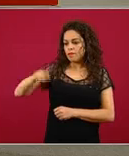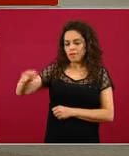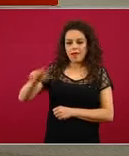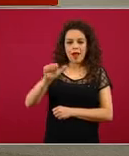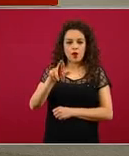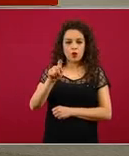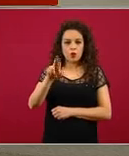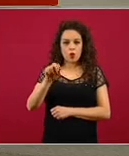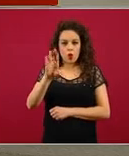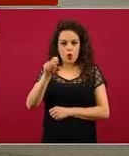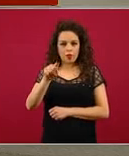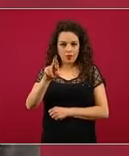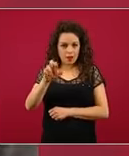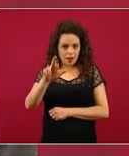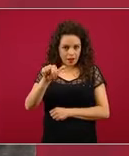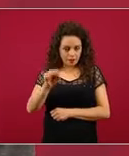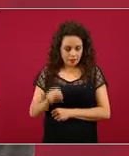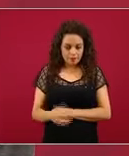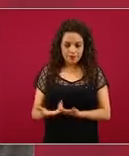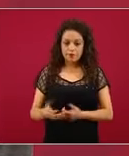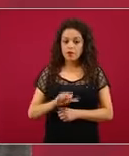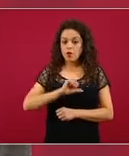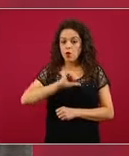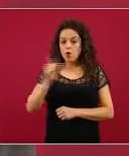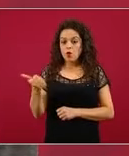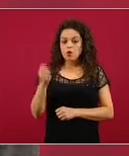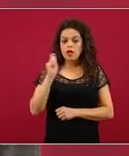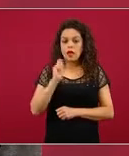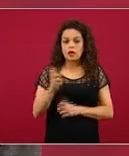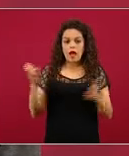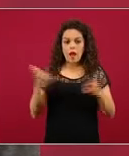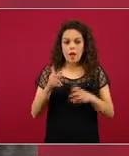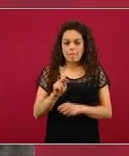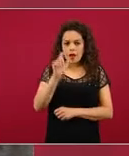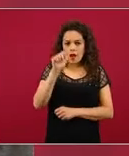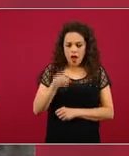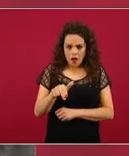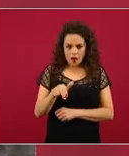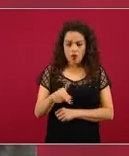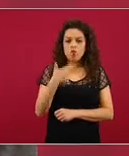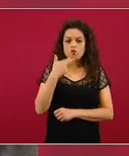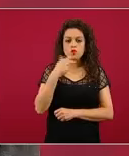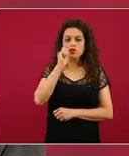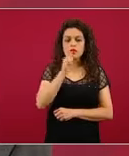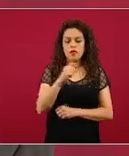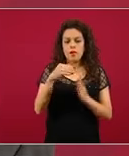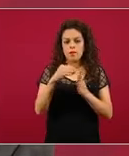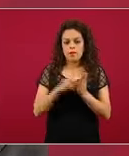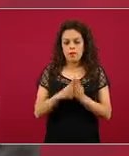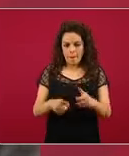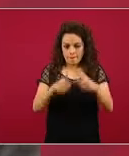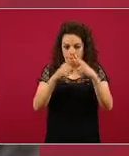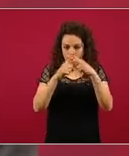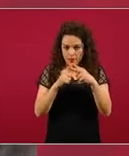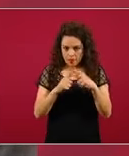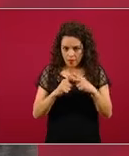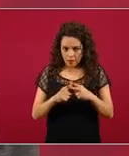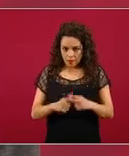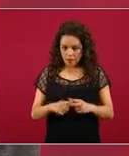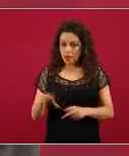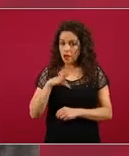Página. Entre otros recursos para hacer estos planes, se usa la modelación matemática. Esto tenemos grupos